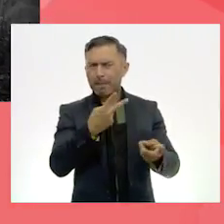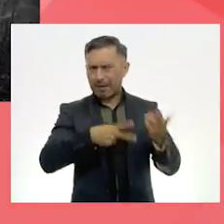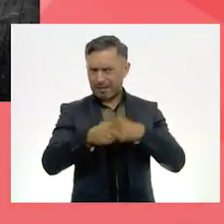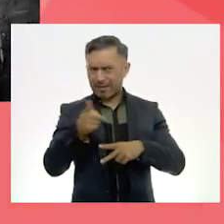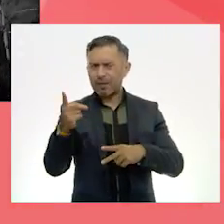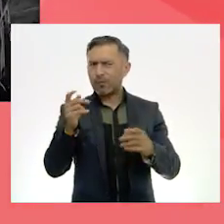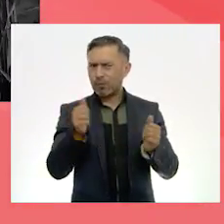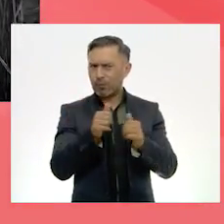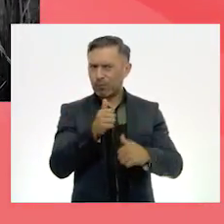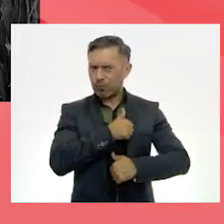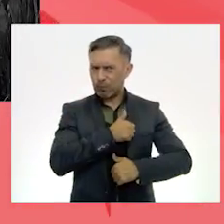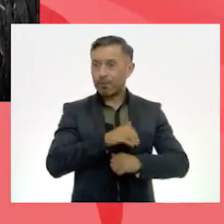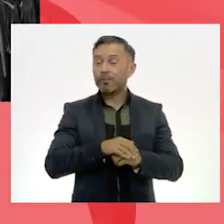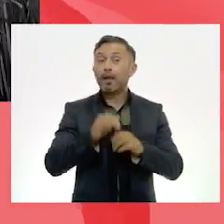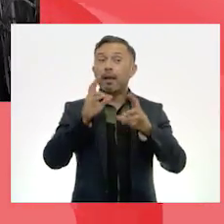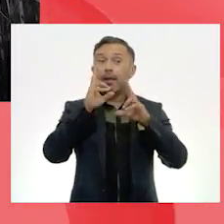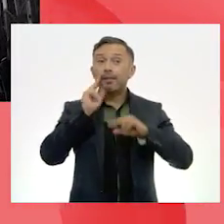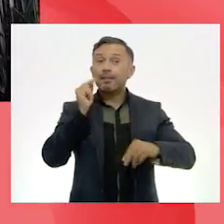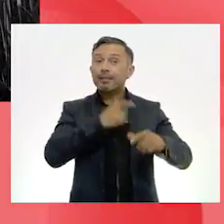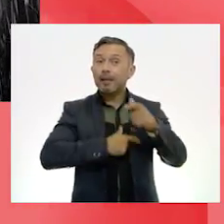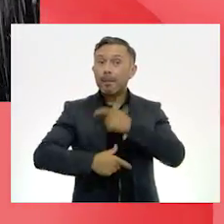Emiliano Zapata fue engañado.